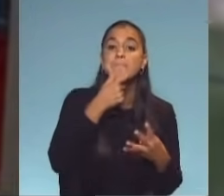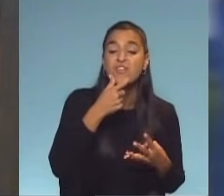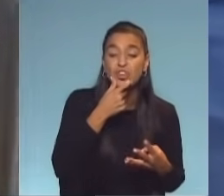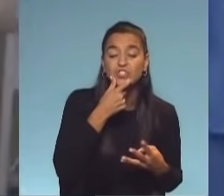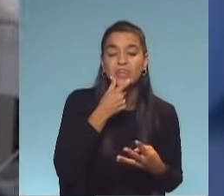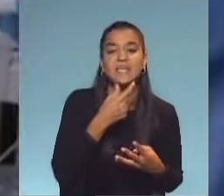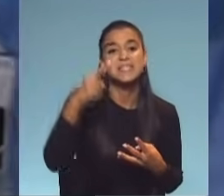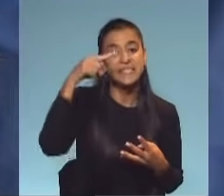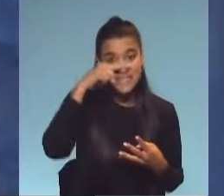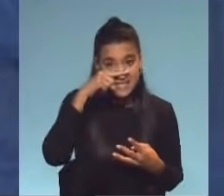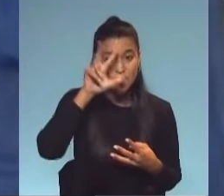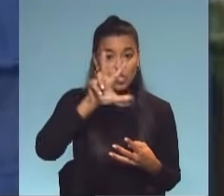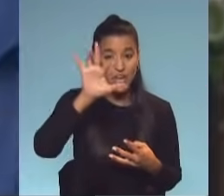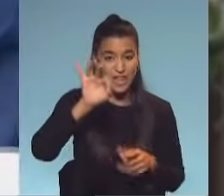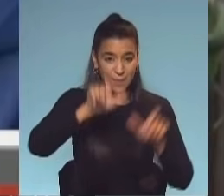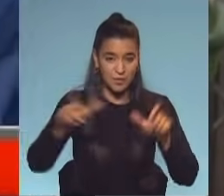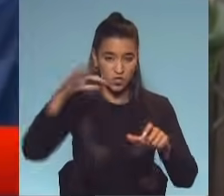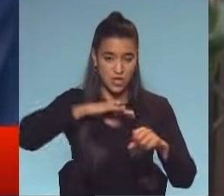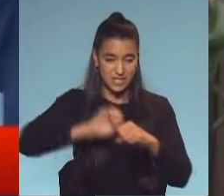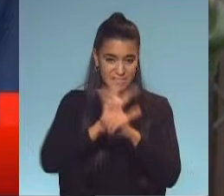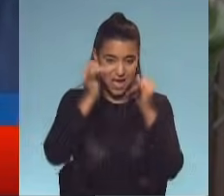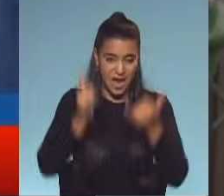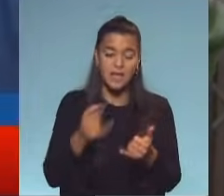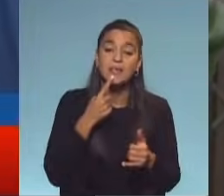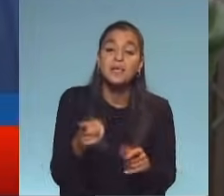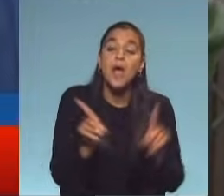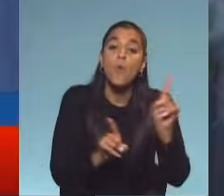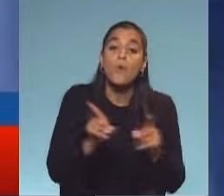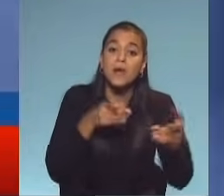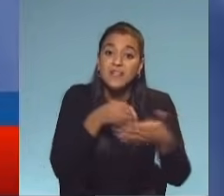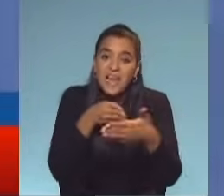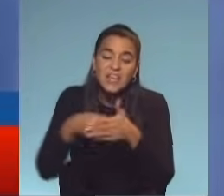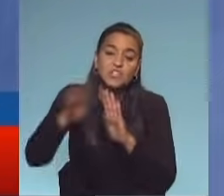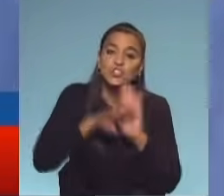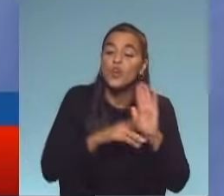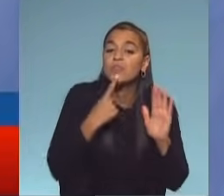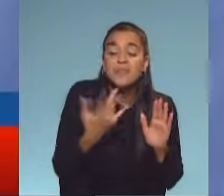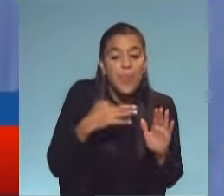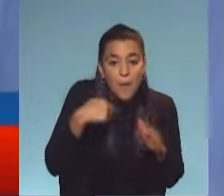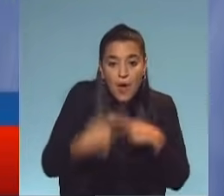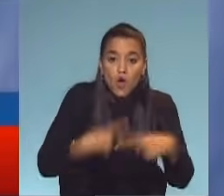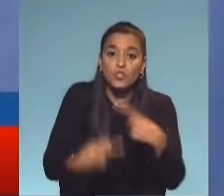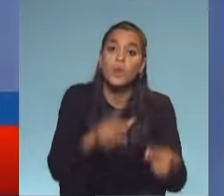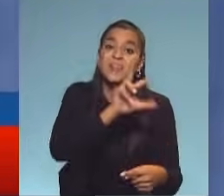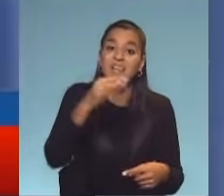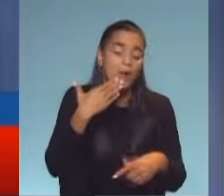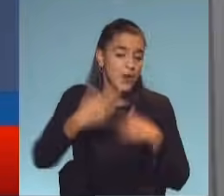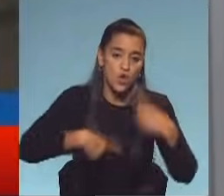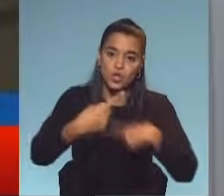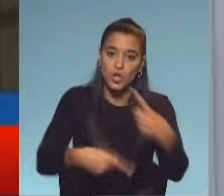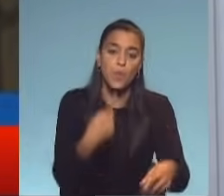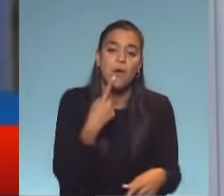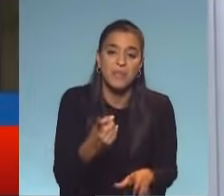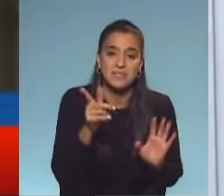con 730 contagios. Hay quienes aseguran que las medidas de restricción deberán seguir a partir del 30 de abril, que es fecha en